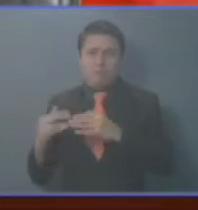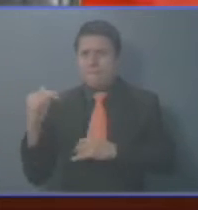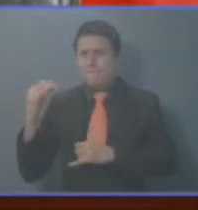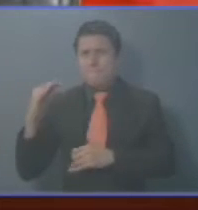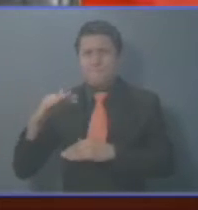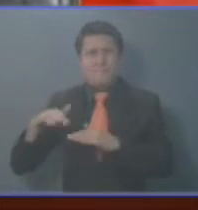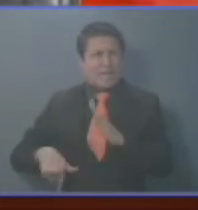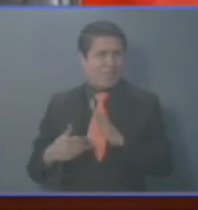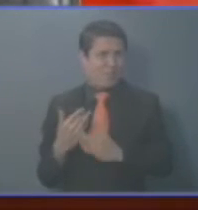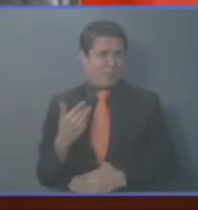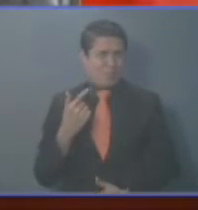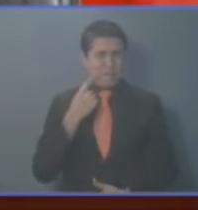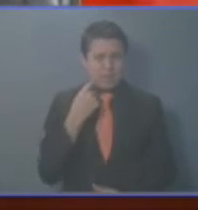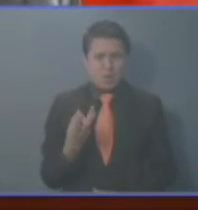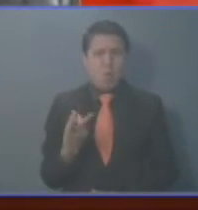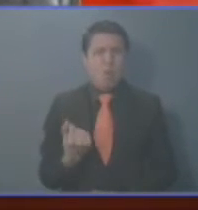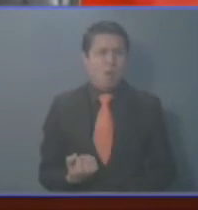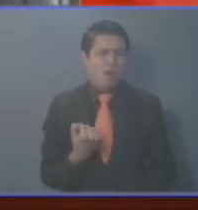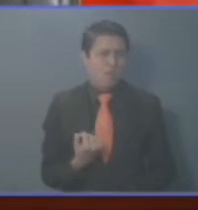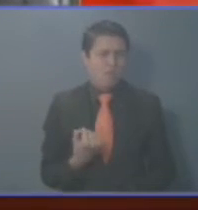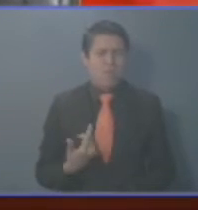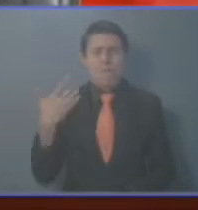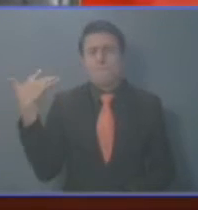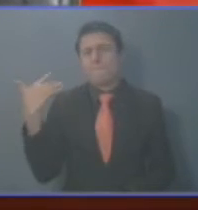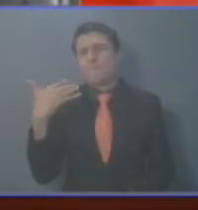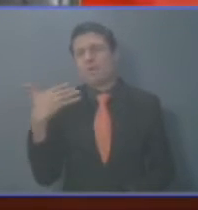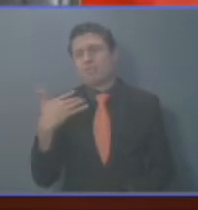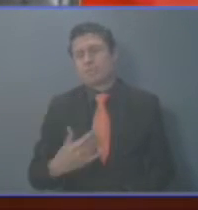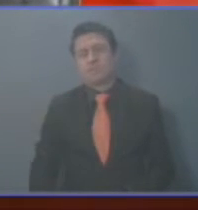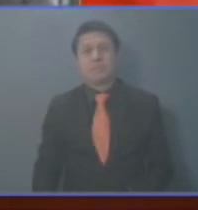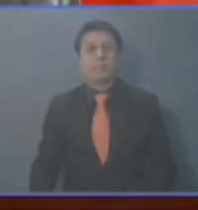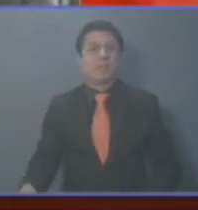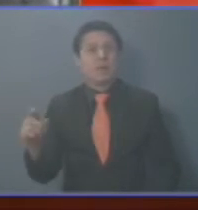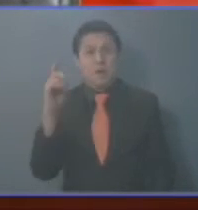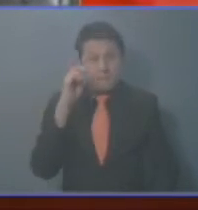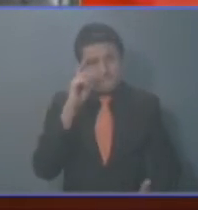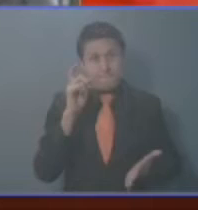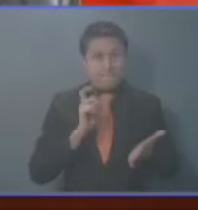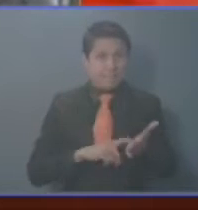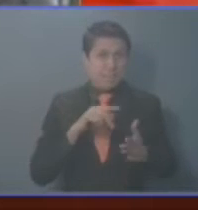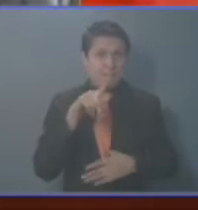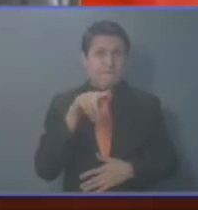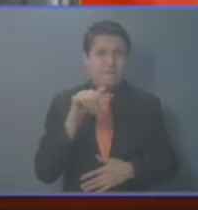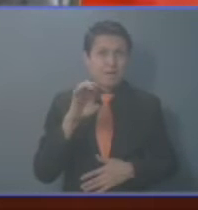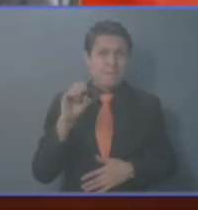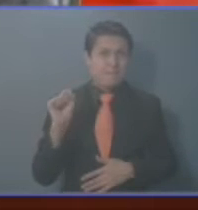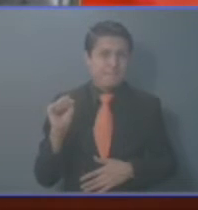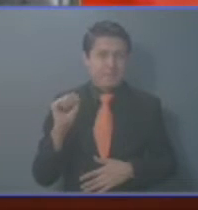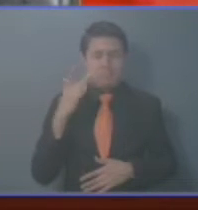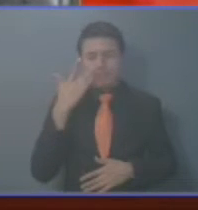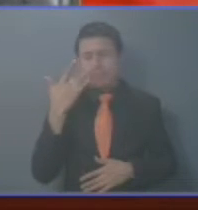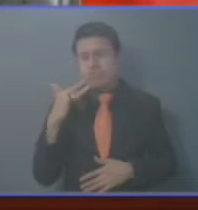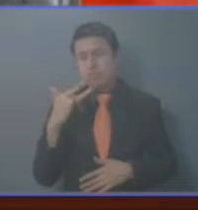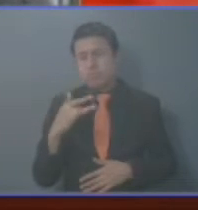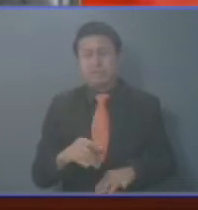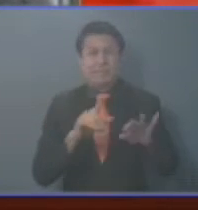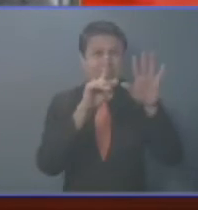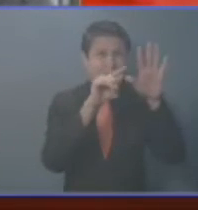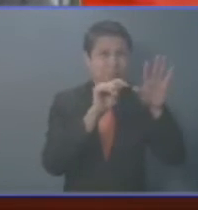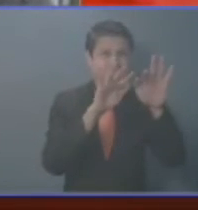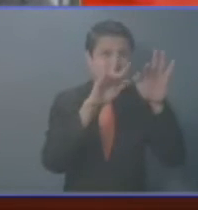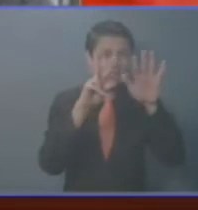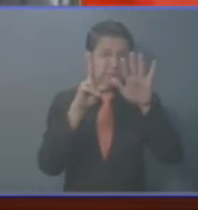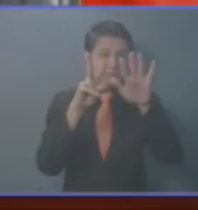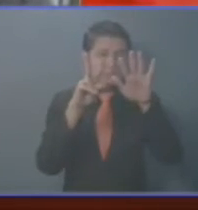cada vez más bajos, pese al cambio de la prueba y a expandir el tiempo para realizarla, bajando de 6.17